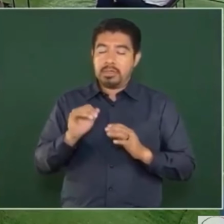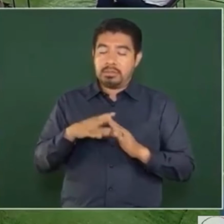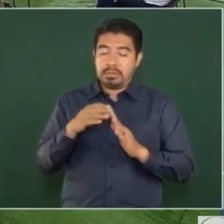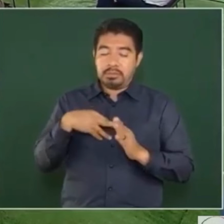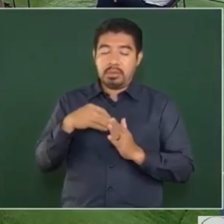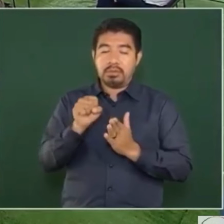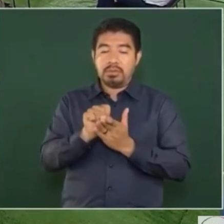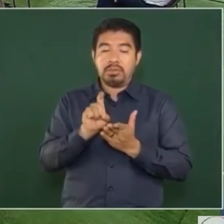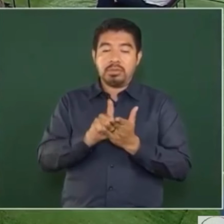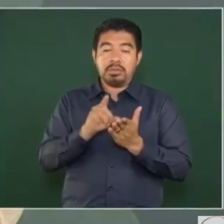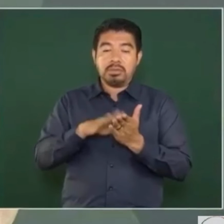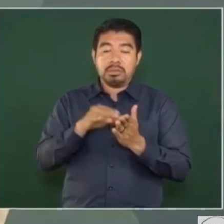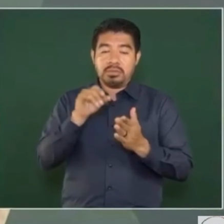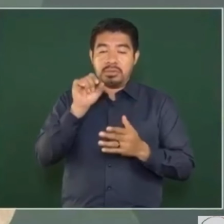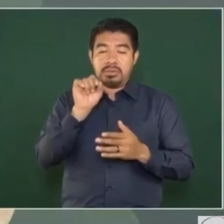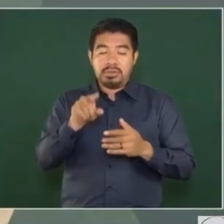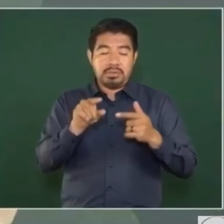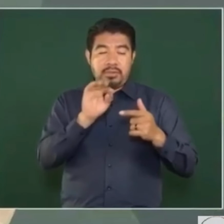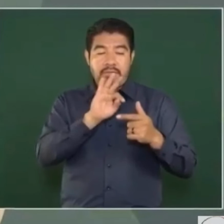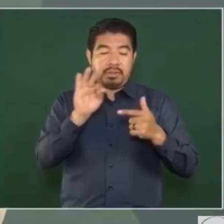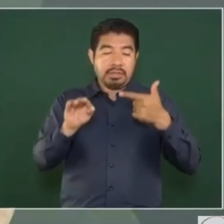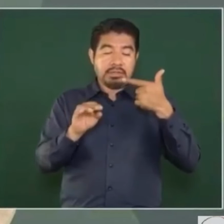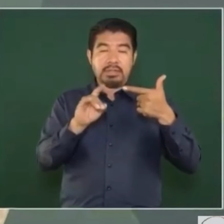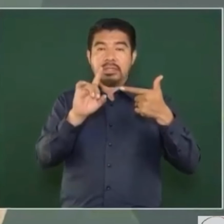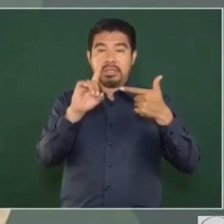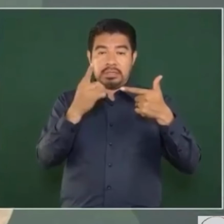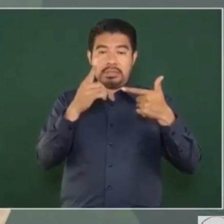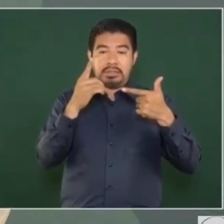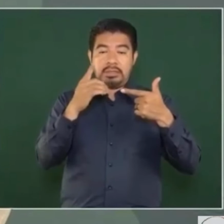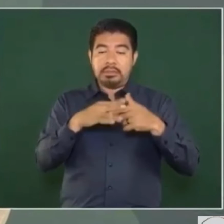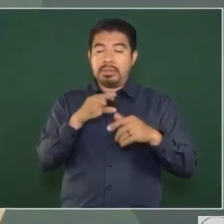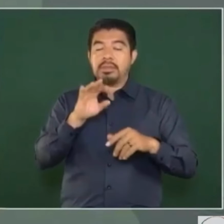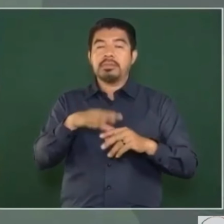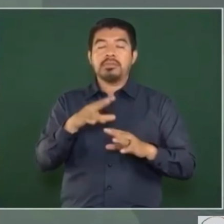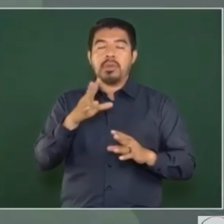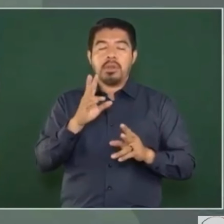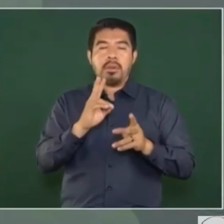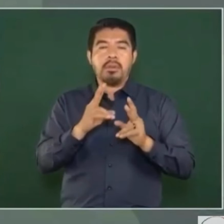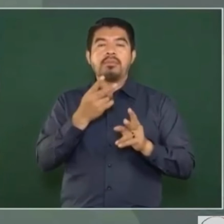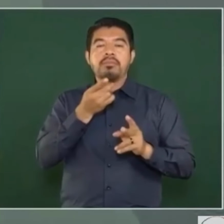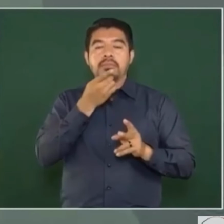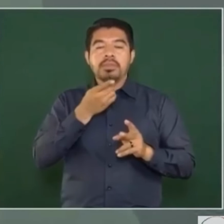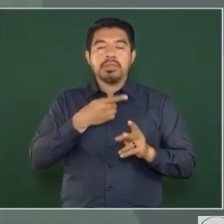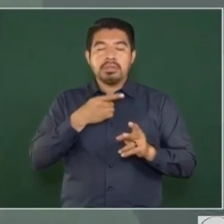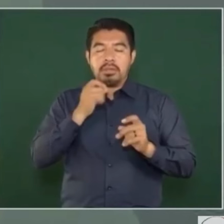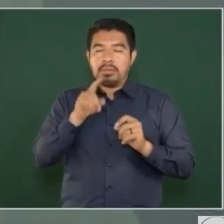7 de diciembre me fue ratificada a mí verbalmente el día 8 de diciembre.